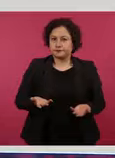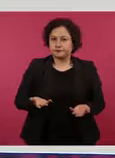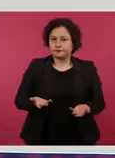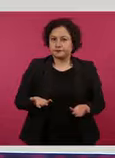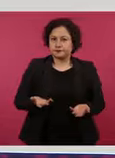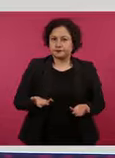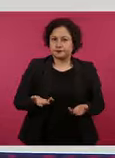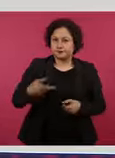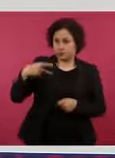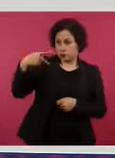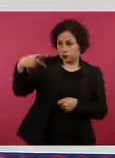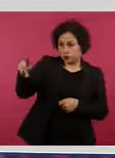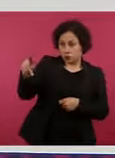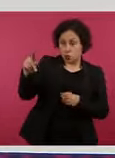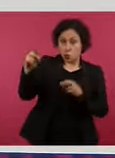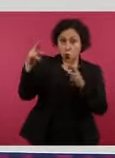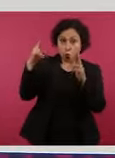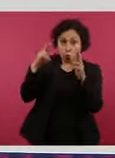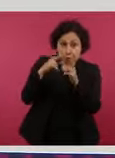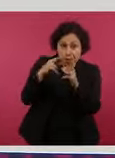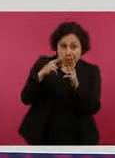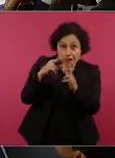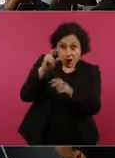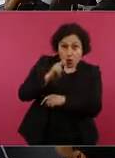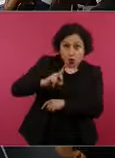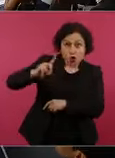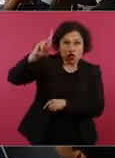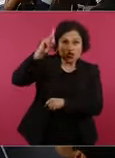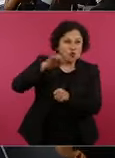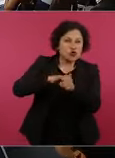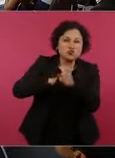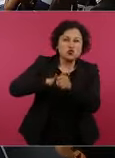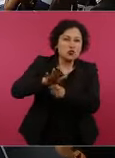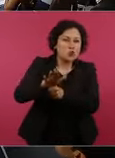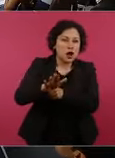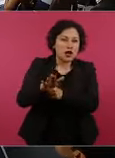religión y su Dios es el dinero.